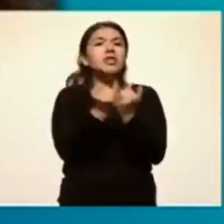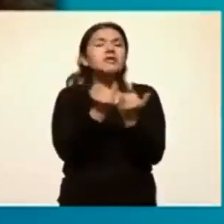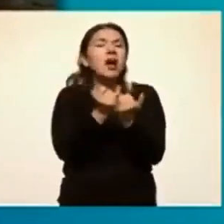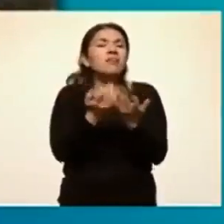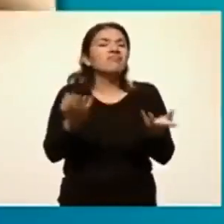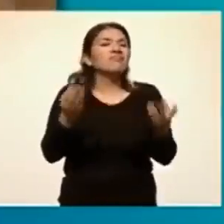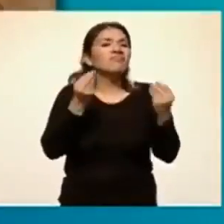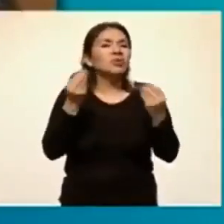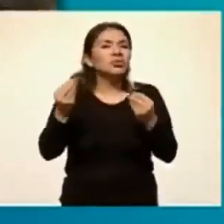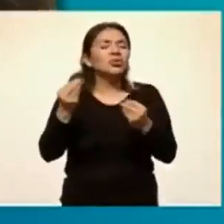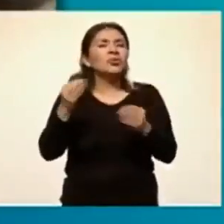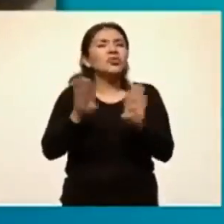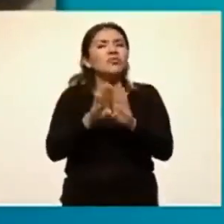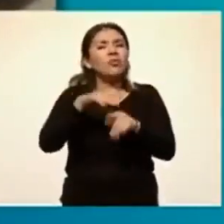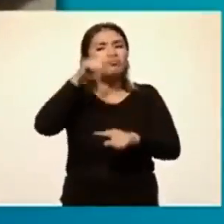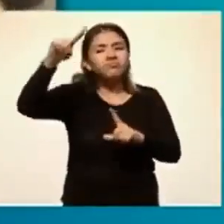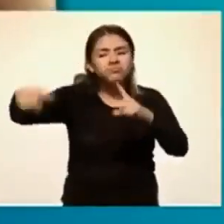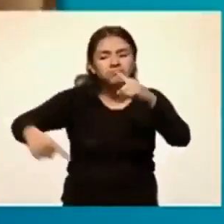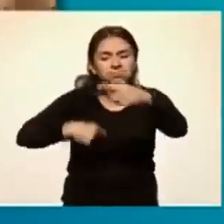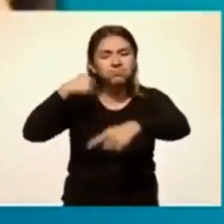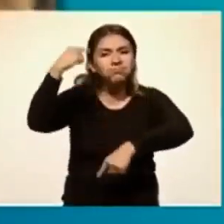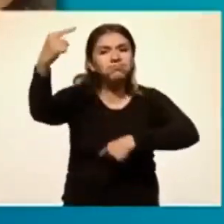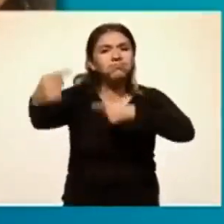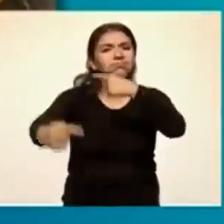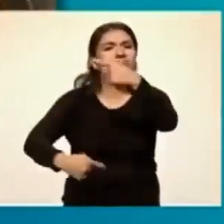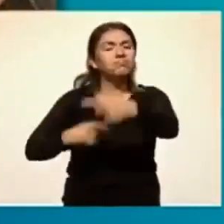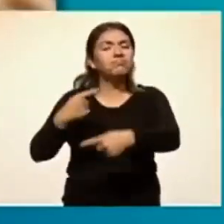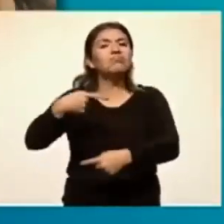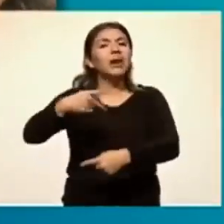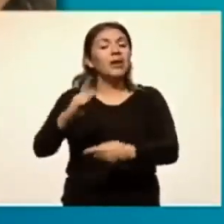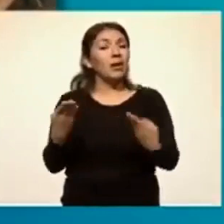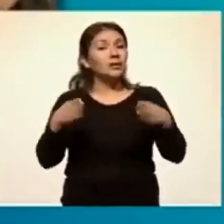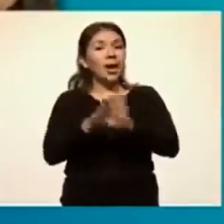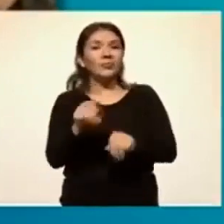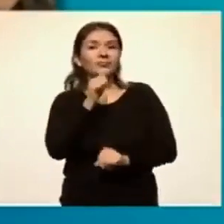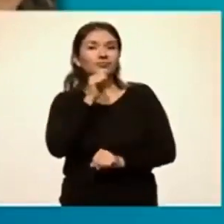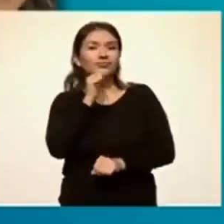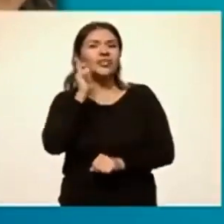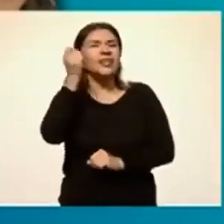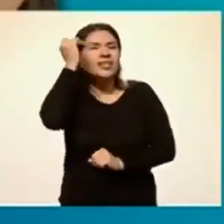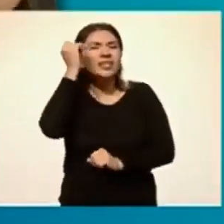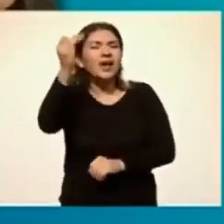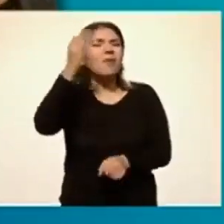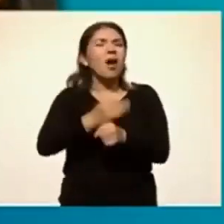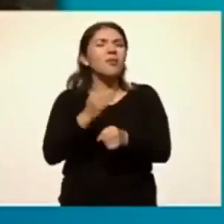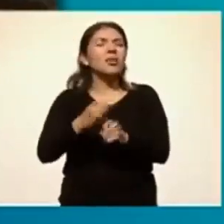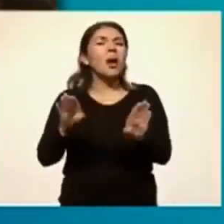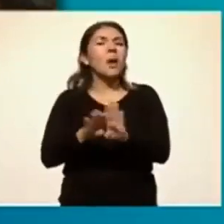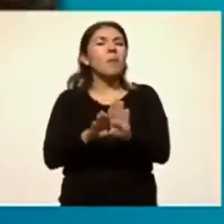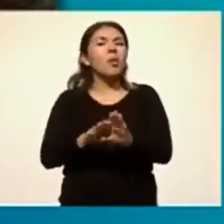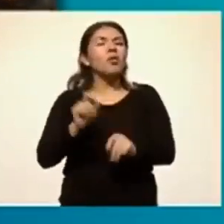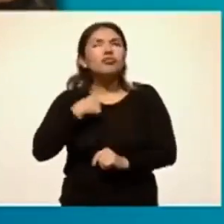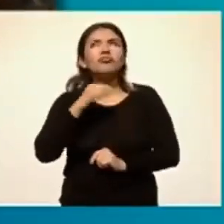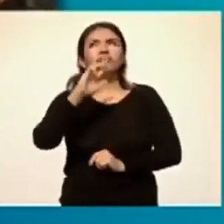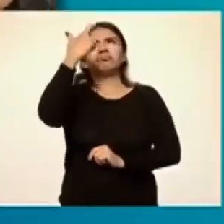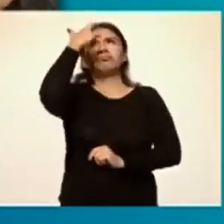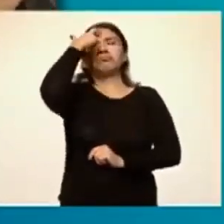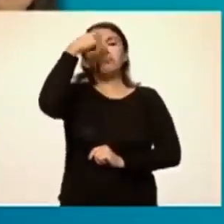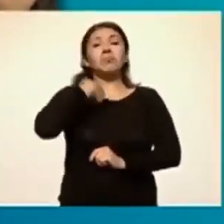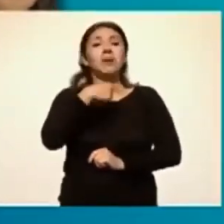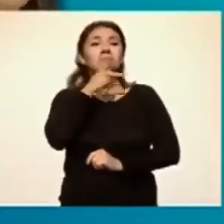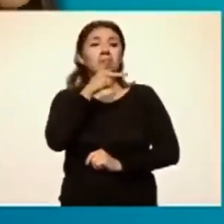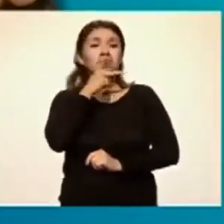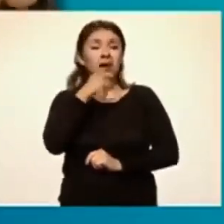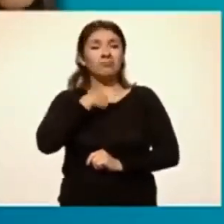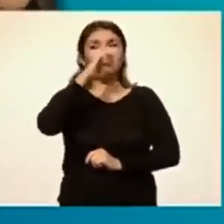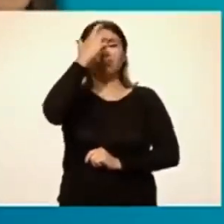la que el círculo casi perfecto se cierra, pero no se cierra. Es decir, estamos viviendo un momento en el que me hace recordar mucho a mi padre, me hace